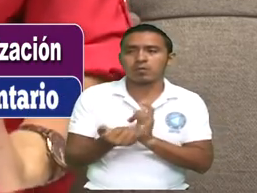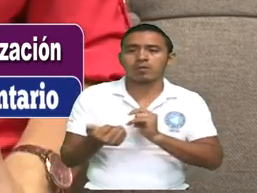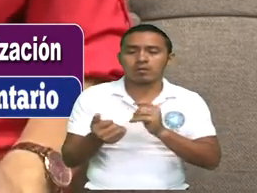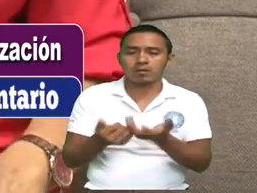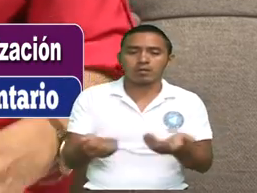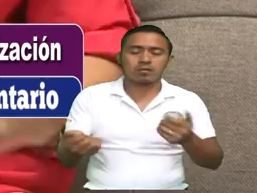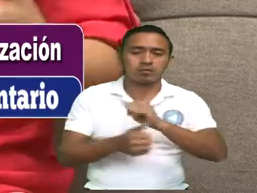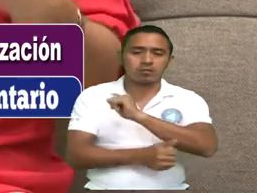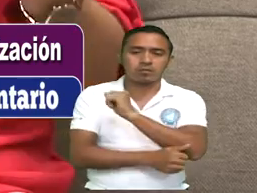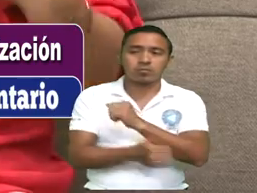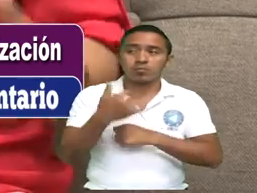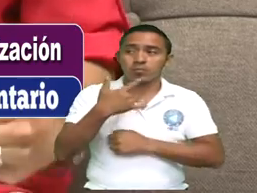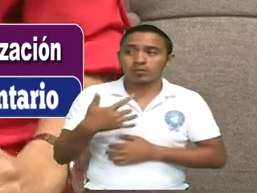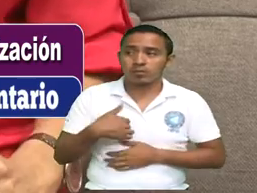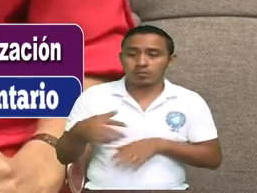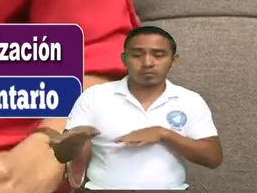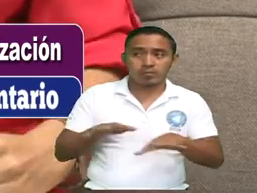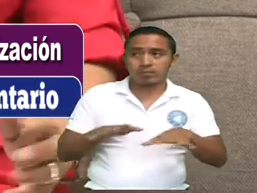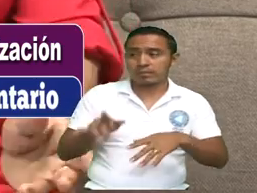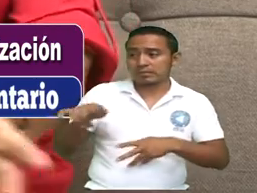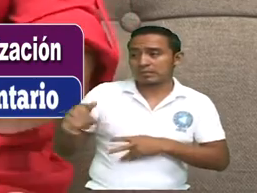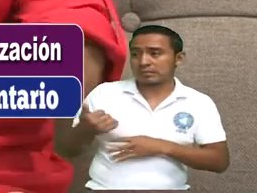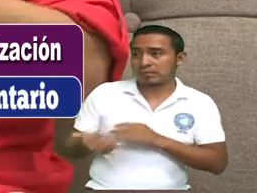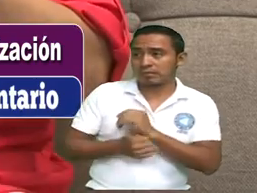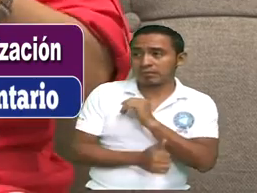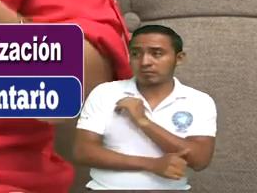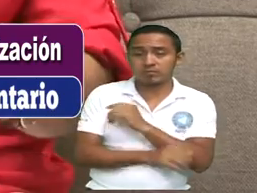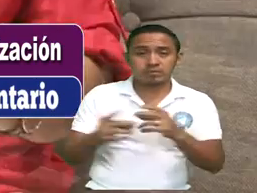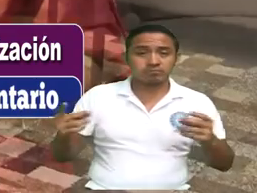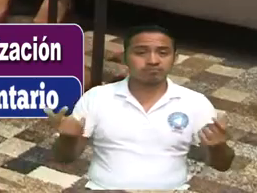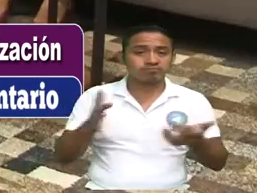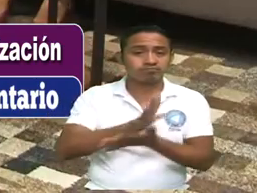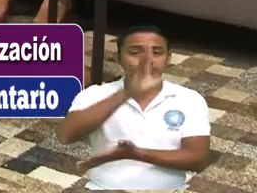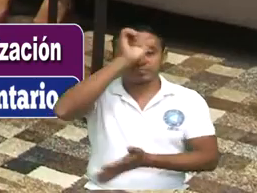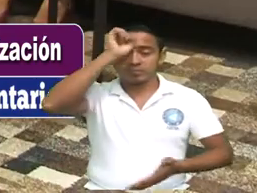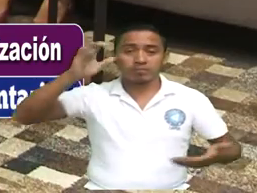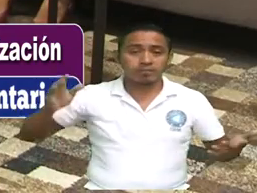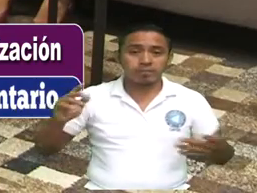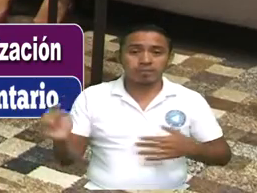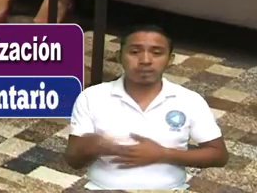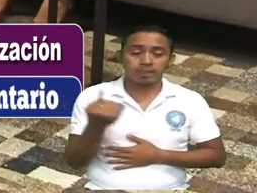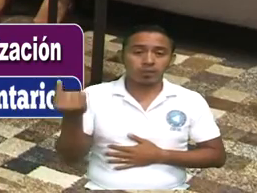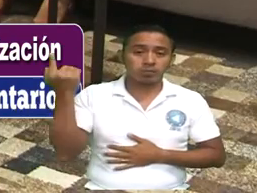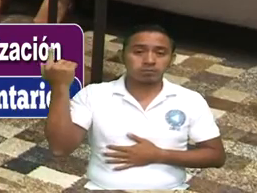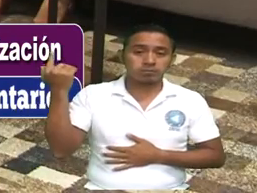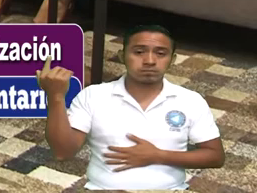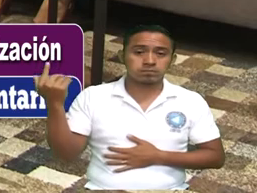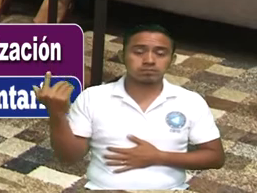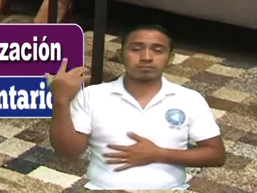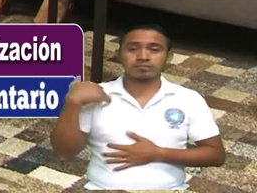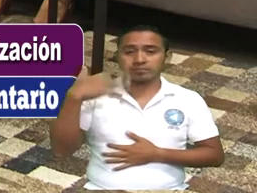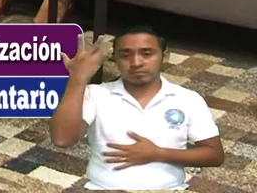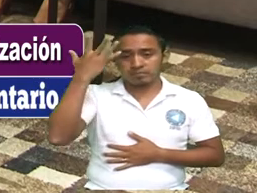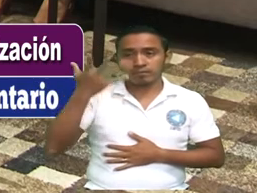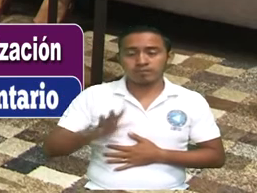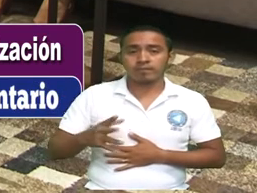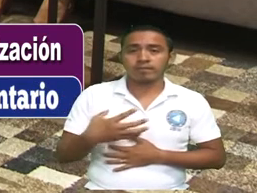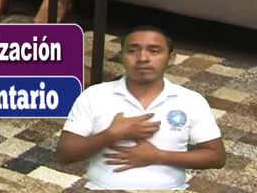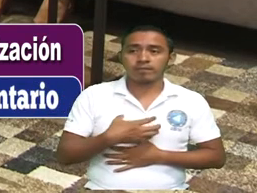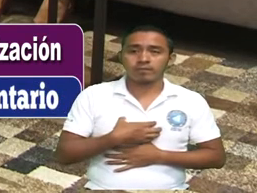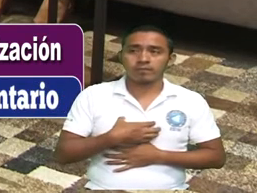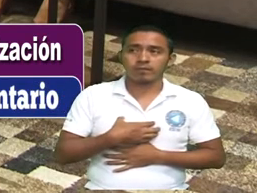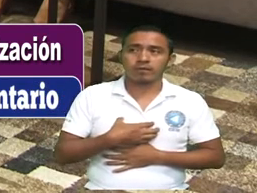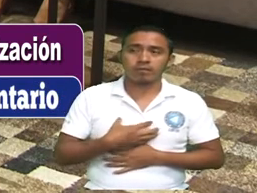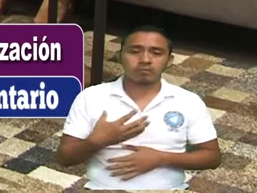¿Por qué? Porque nosotros no podemos negar que los muchachos aprenden súper rápido, aprenden solo y saben manipular mejor